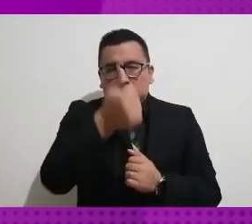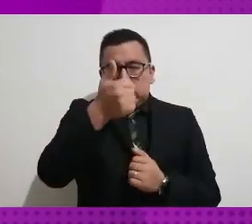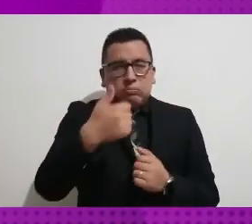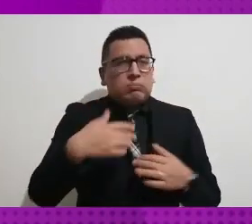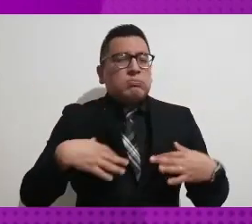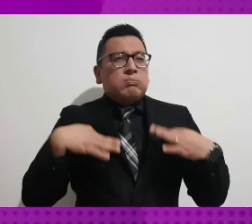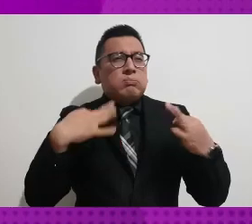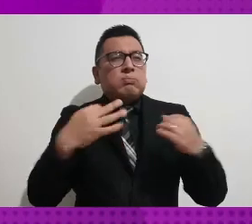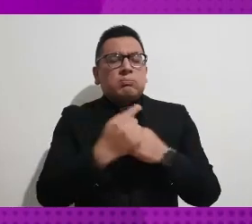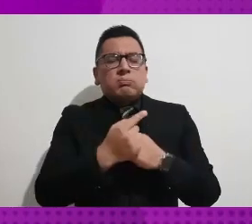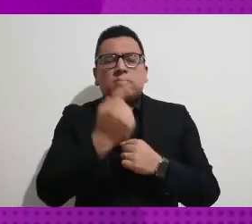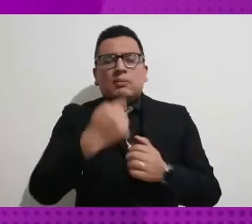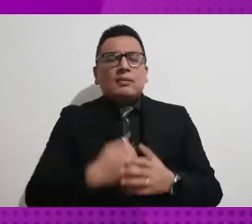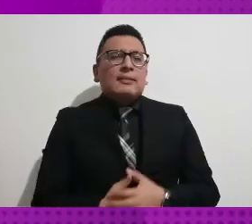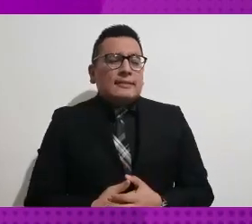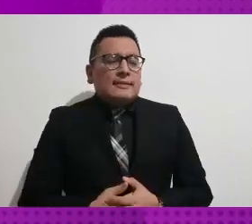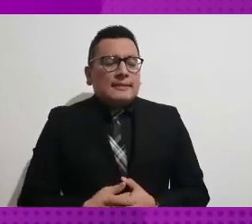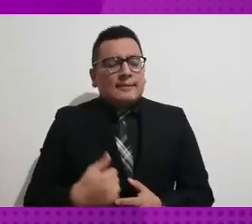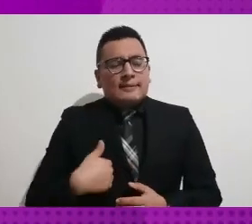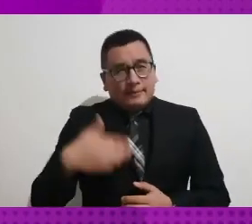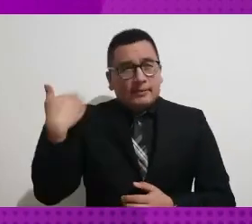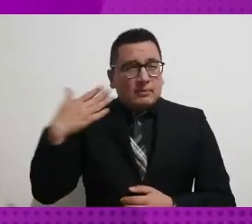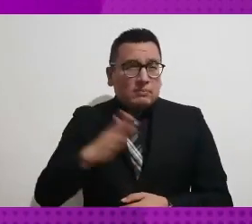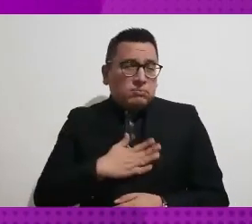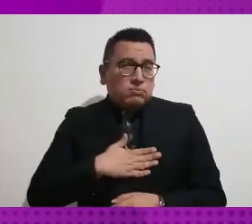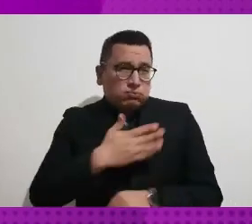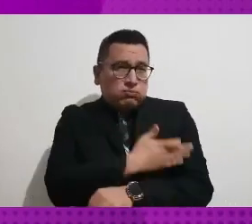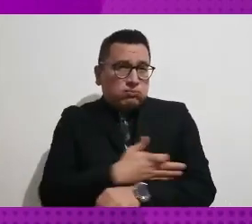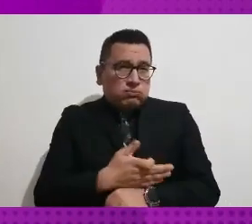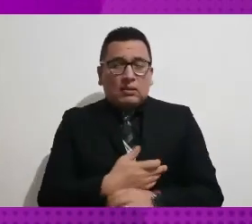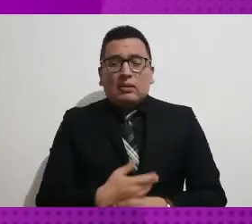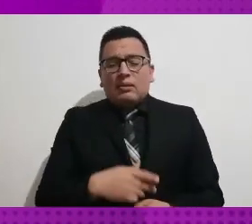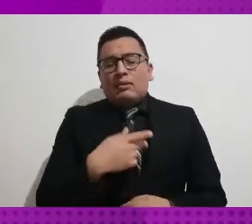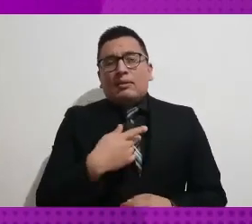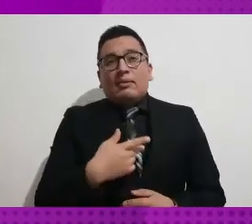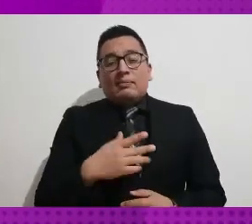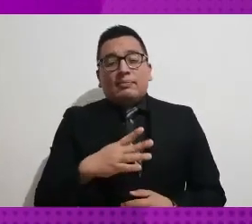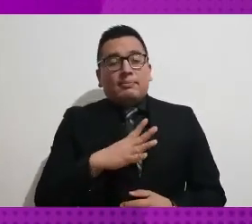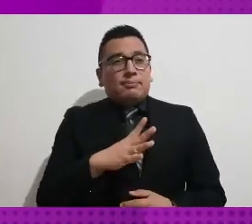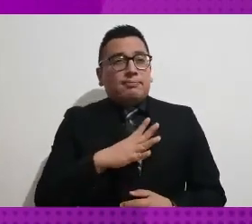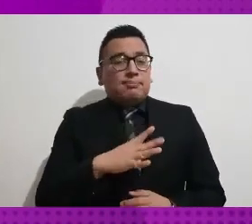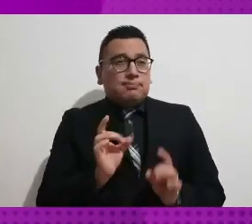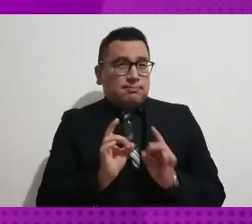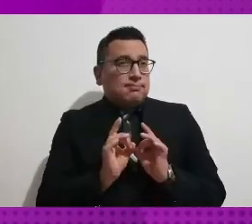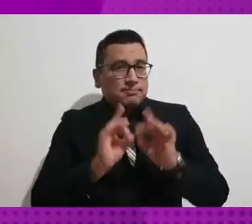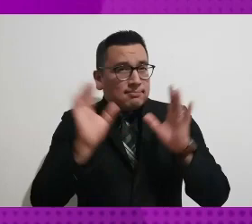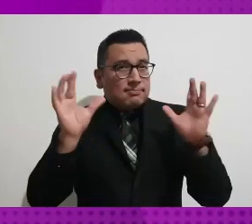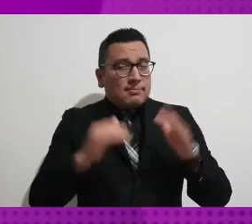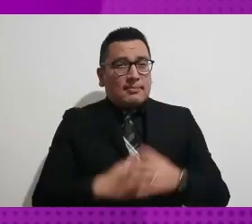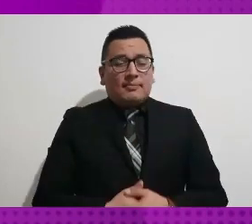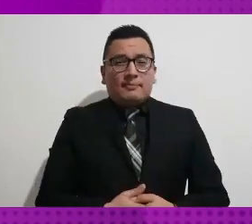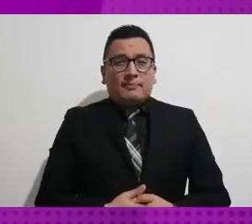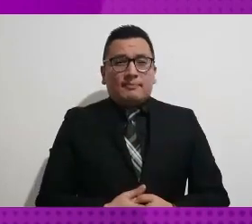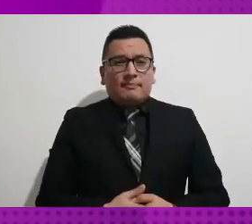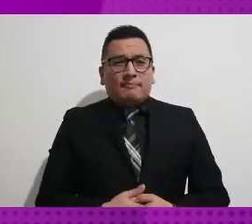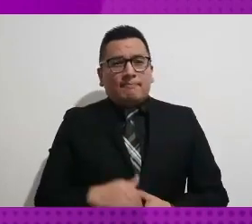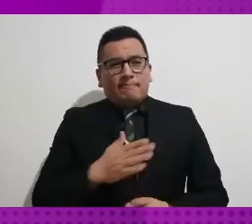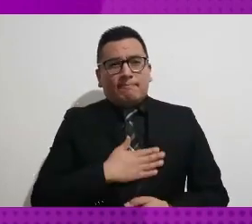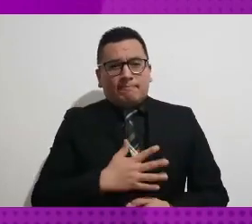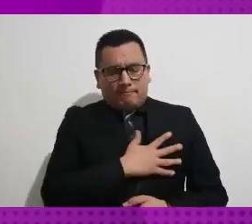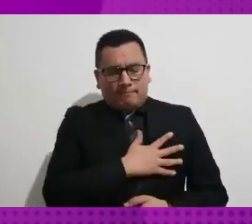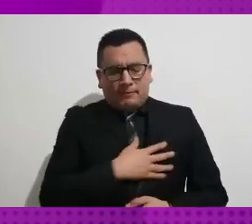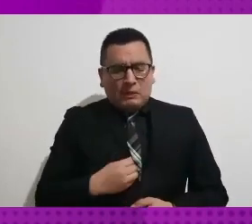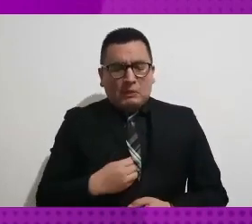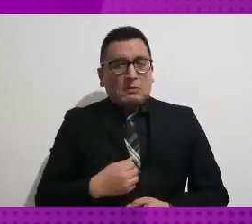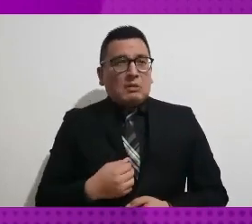de compartir lo que en ese momento como familia, pues teníamos nosotros una situación. Cuando tuvimos a